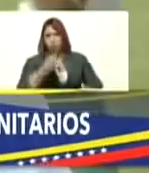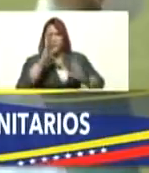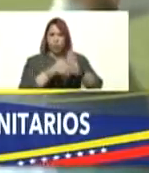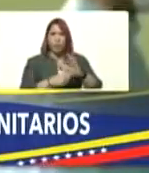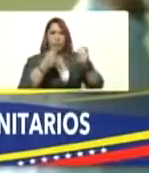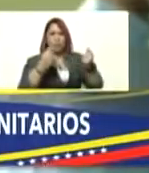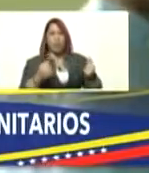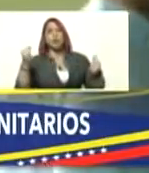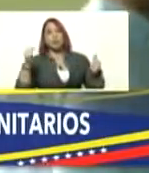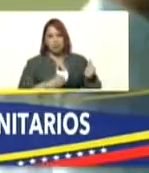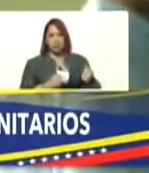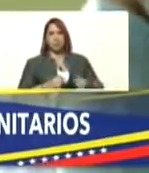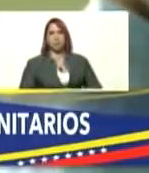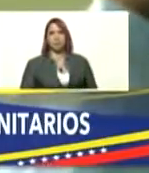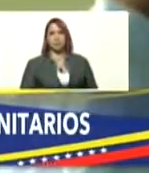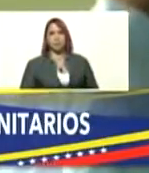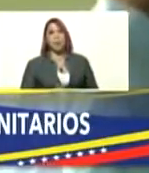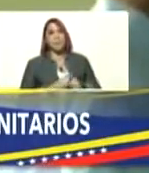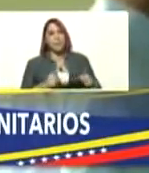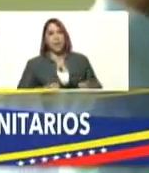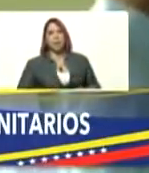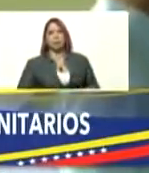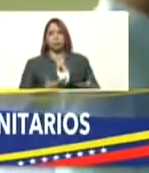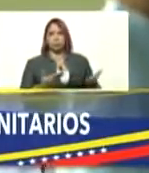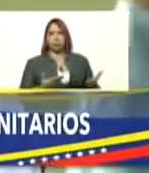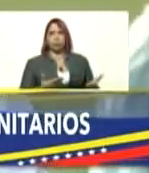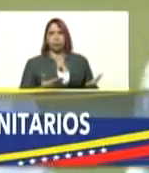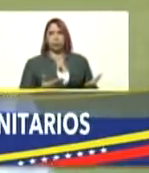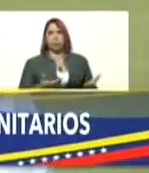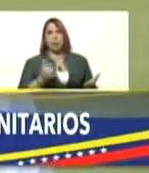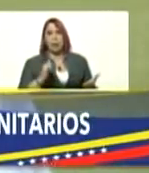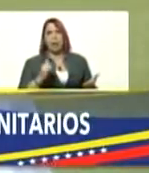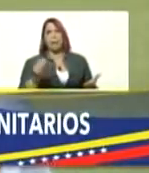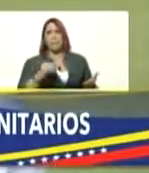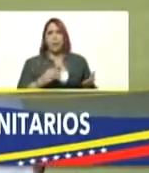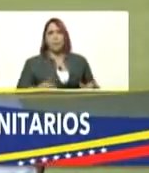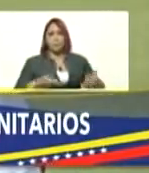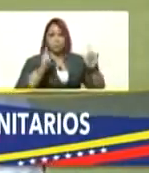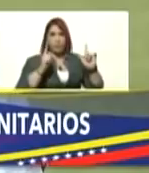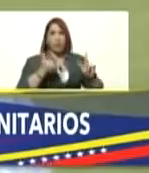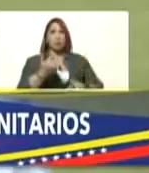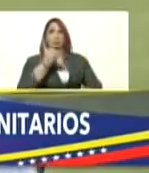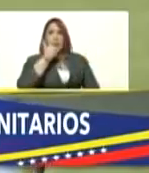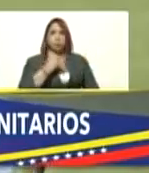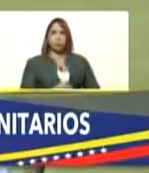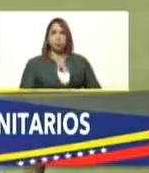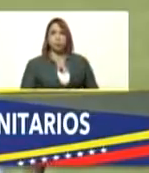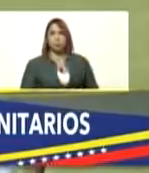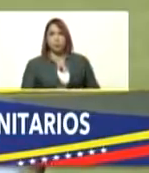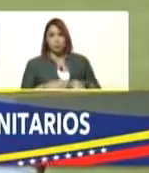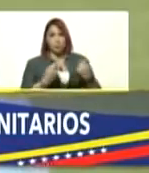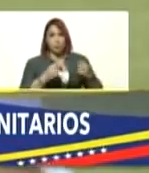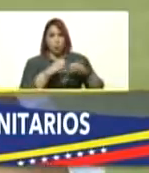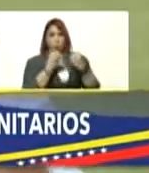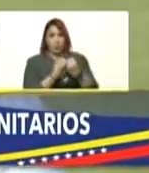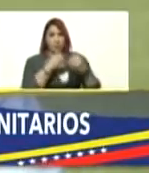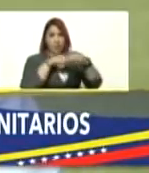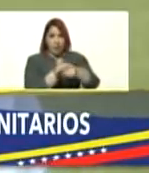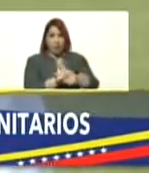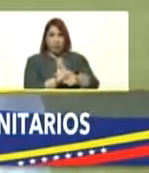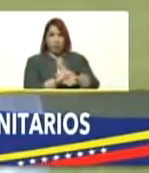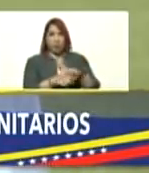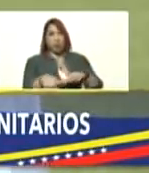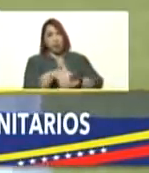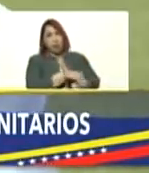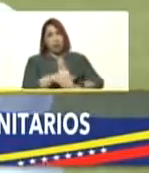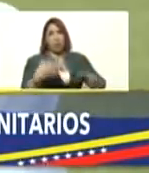plata? Sí, sin duda. Pero yo les garantizo que hay más posibilidades de equivocarnos y de corrompernos en las oficinas de la burocracia que en las